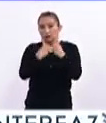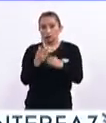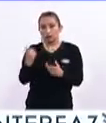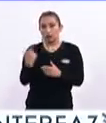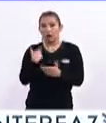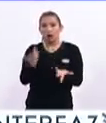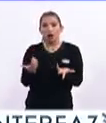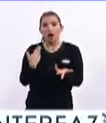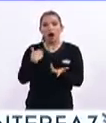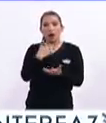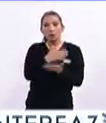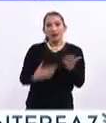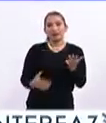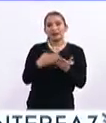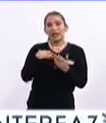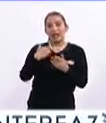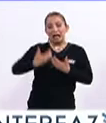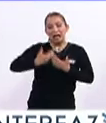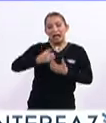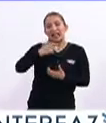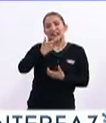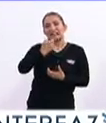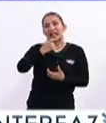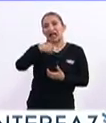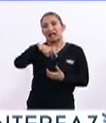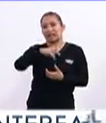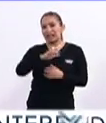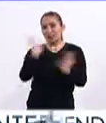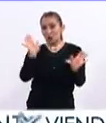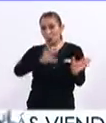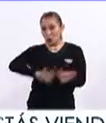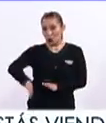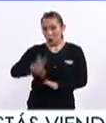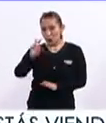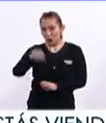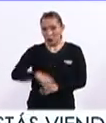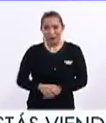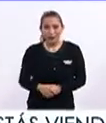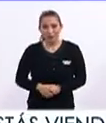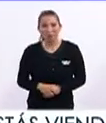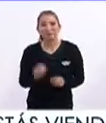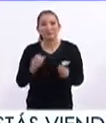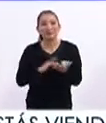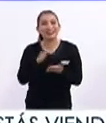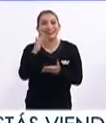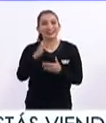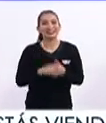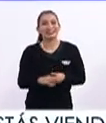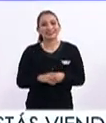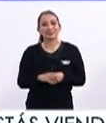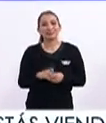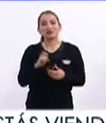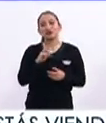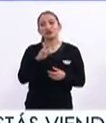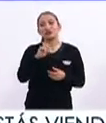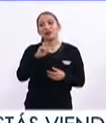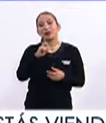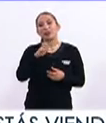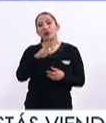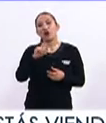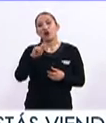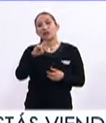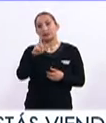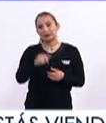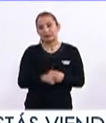media orden de chilaquiles, la media orden la en vez de las porciones, así es. Pues muchísimas gracias, doctor Salvador